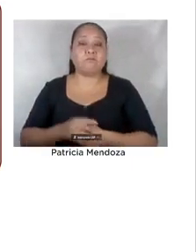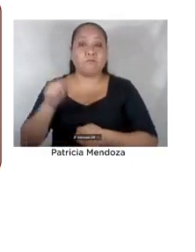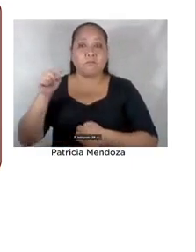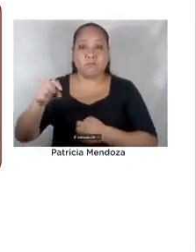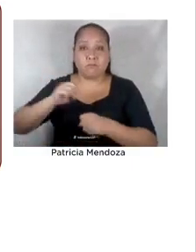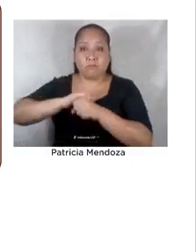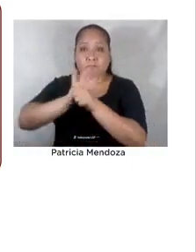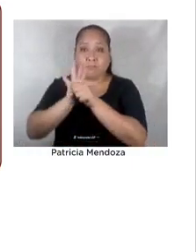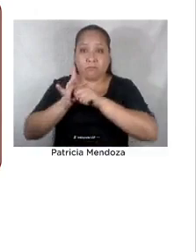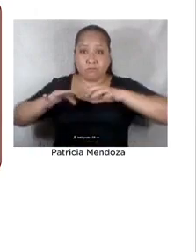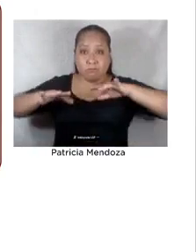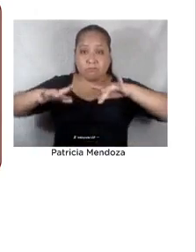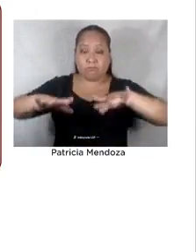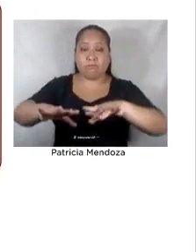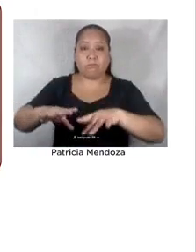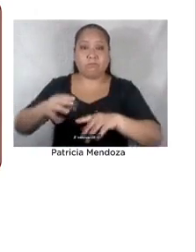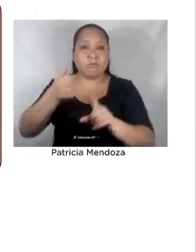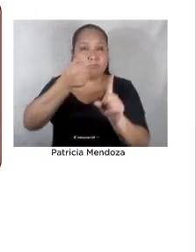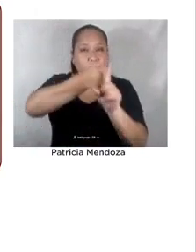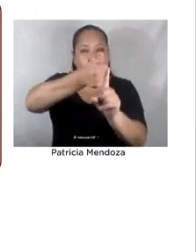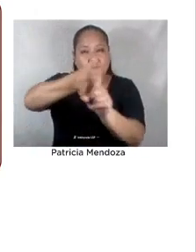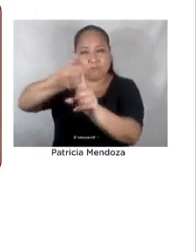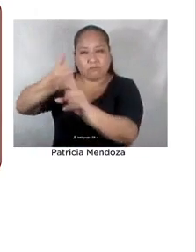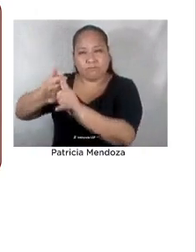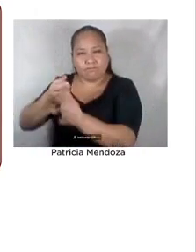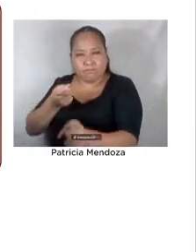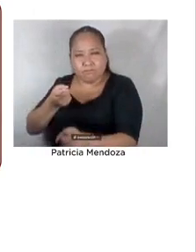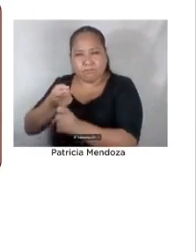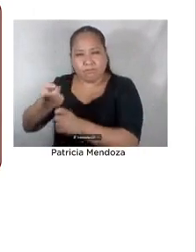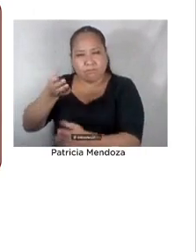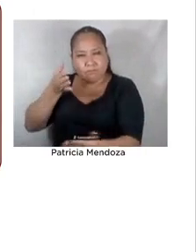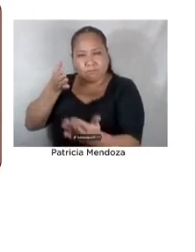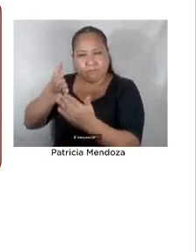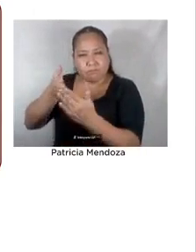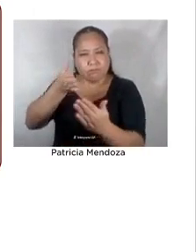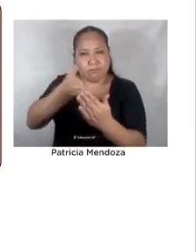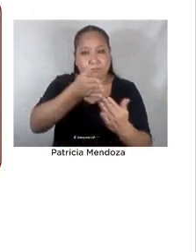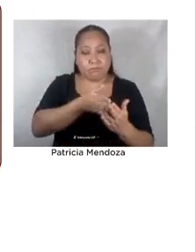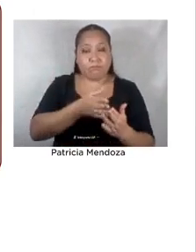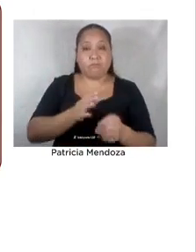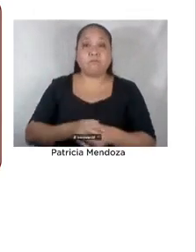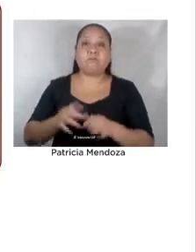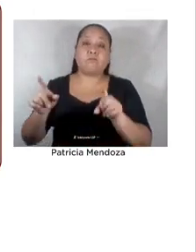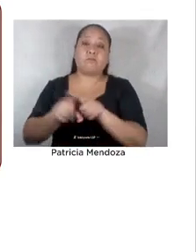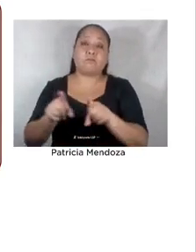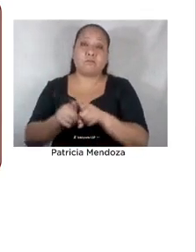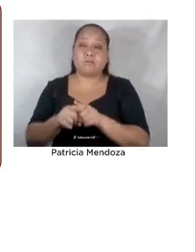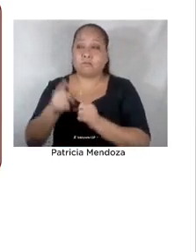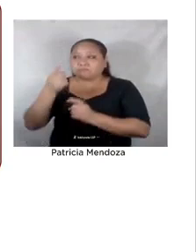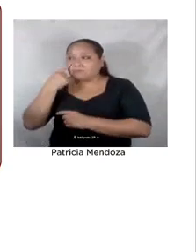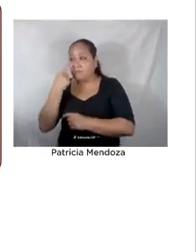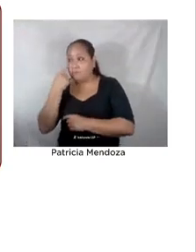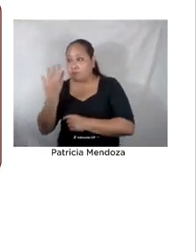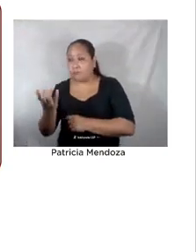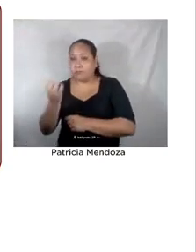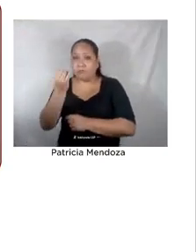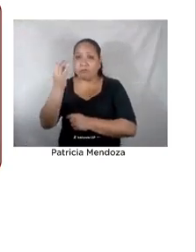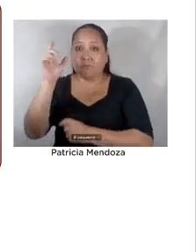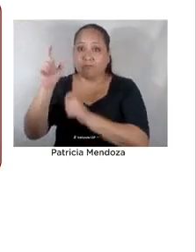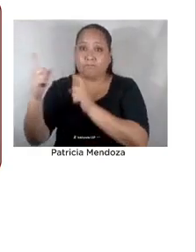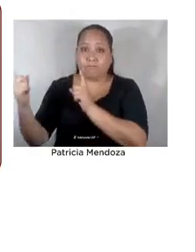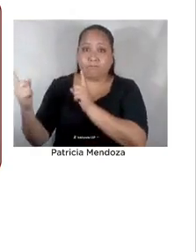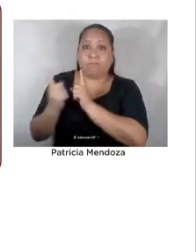también hemos sido afectados de una manera directa o no, o también quizás hemos conocido a alguna persona cercana,